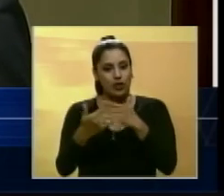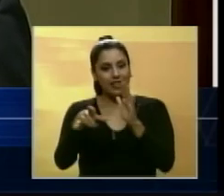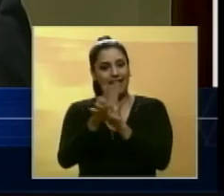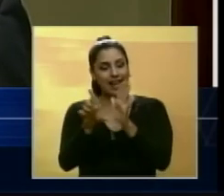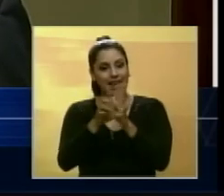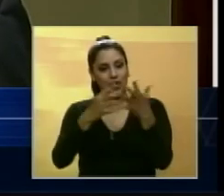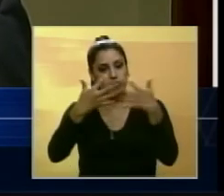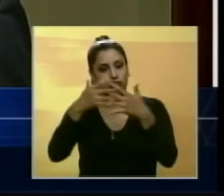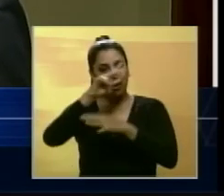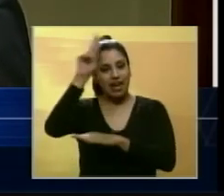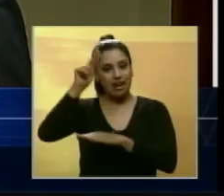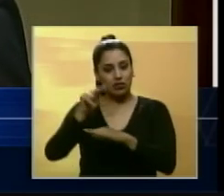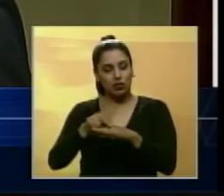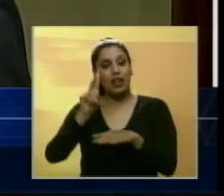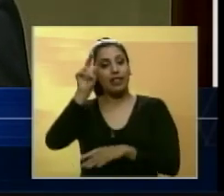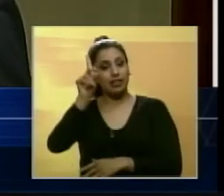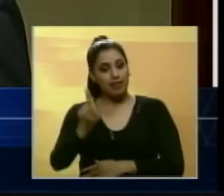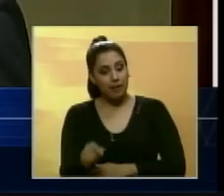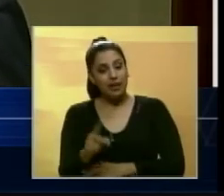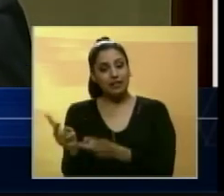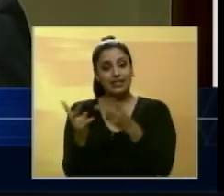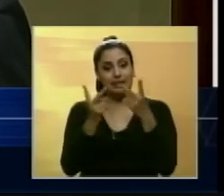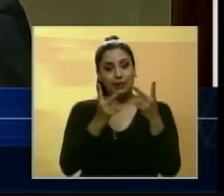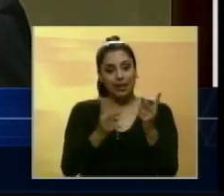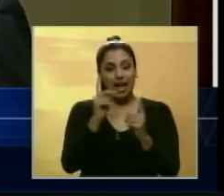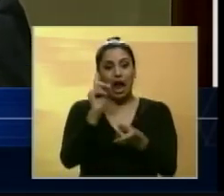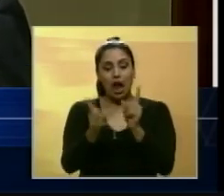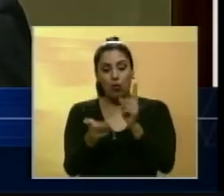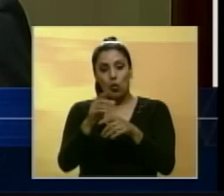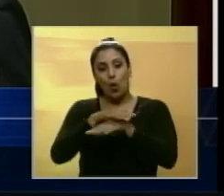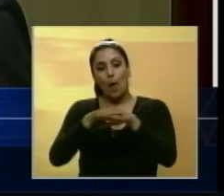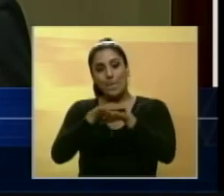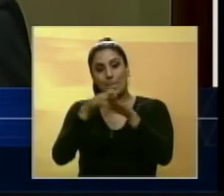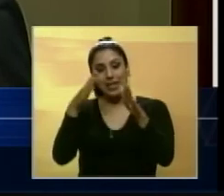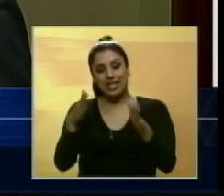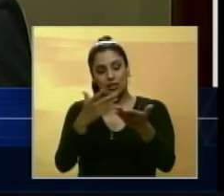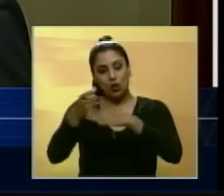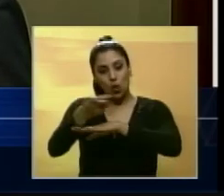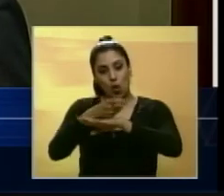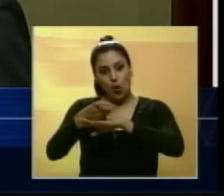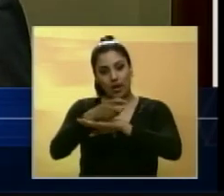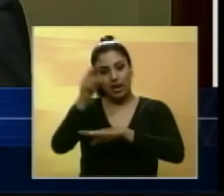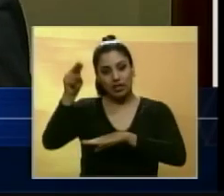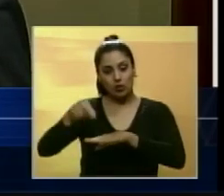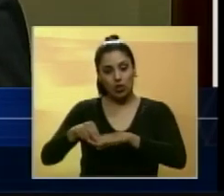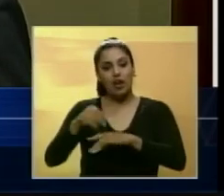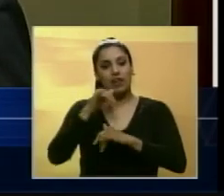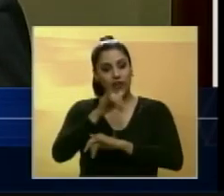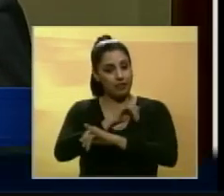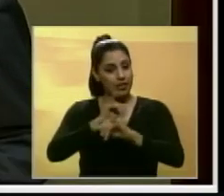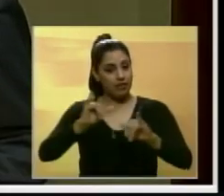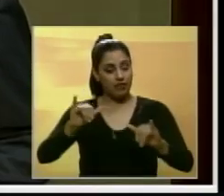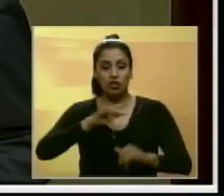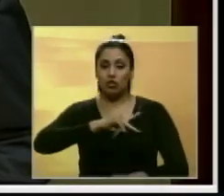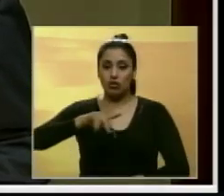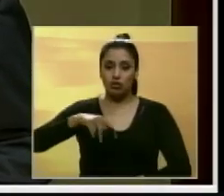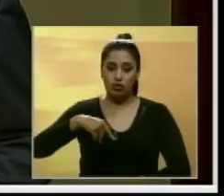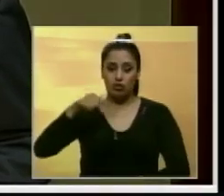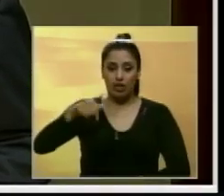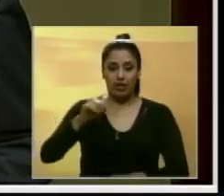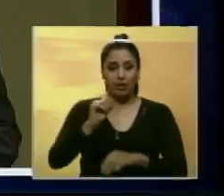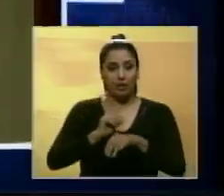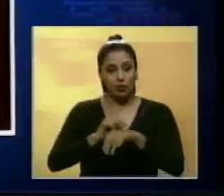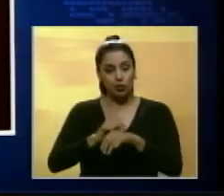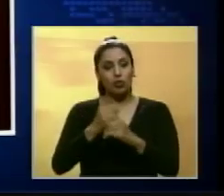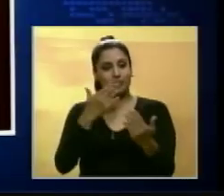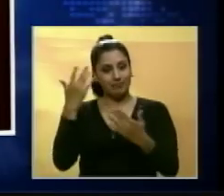ley de producción nacional. También han invitado a los ministros del área del Gobierno Nacional. Es la información que podemos nosotros presentarles hasta el momento.